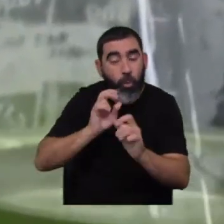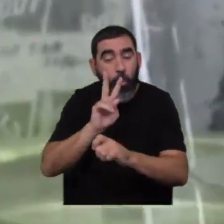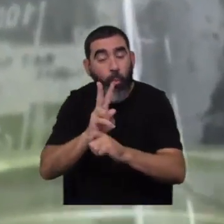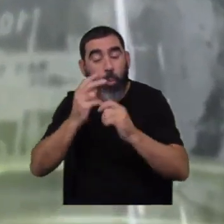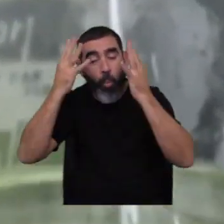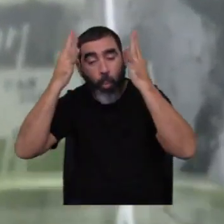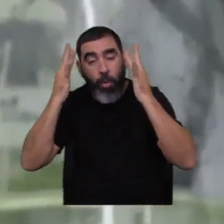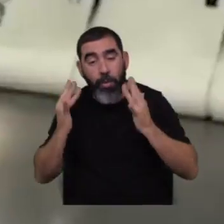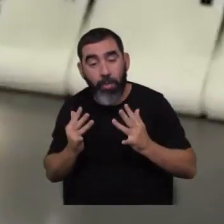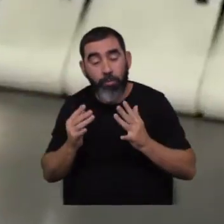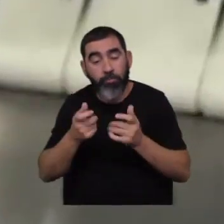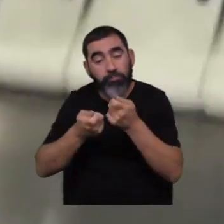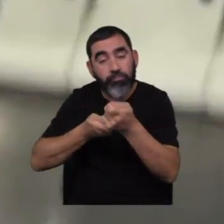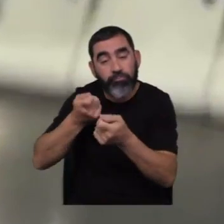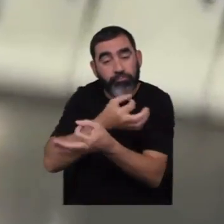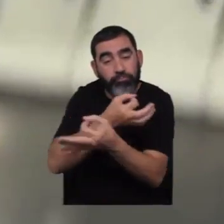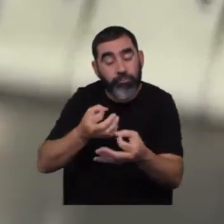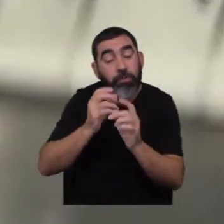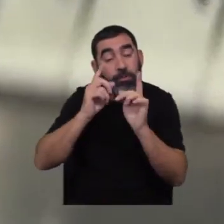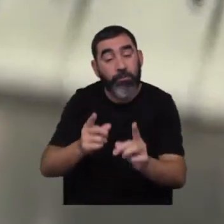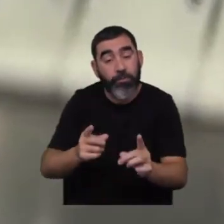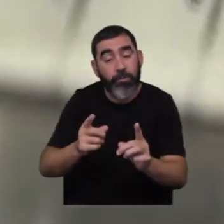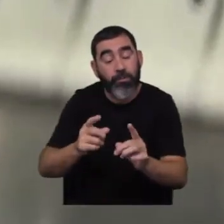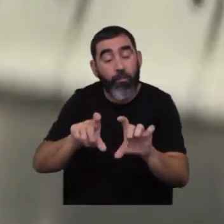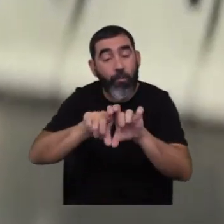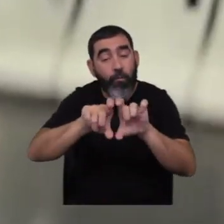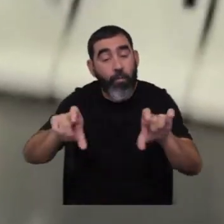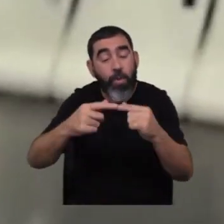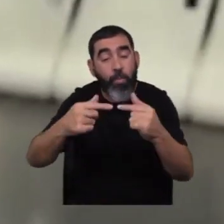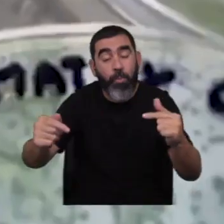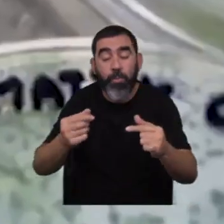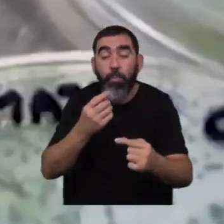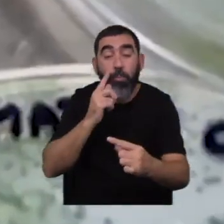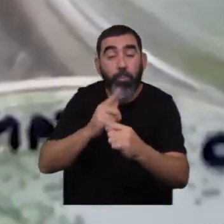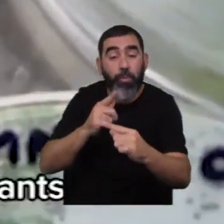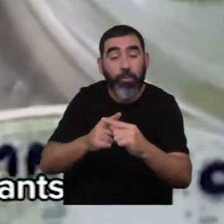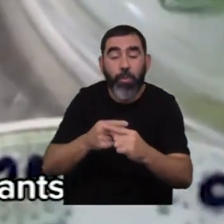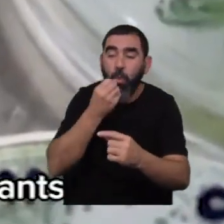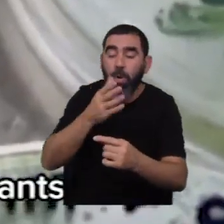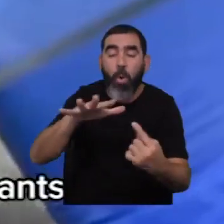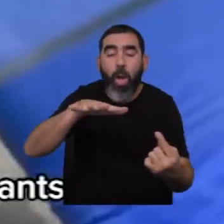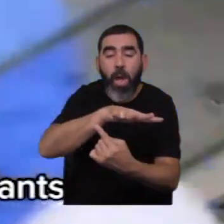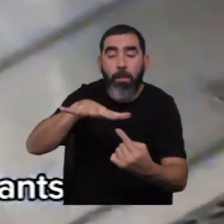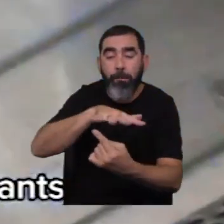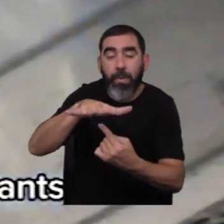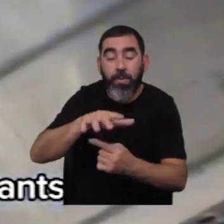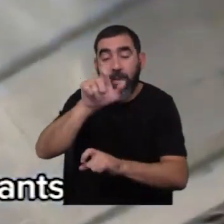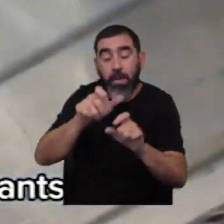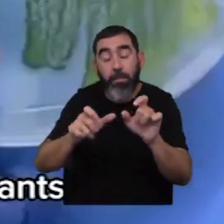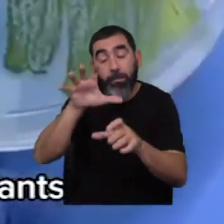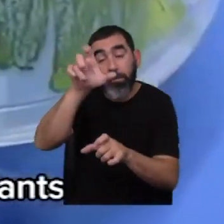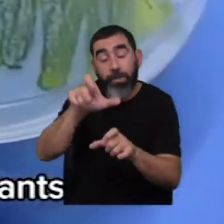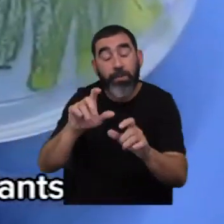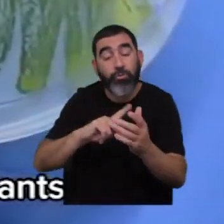del pelo con este ingrediente estrella. Además, por su formulación, el producto tiene la ventaja de ser amigable con el ambiente. Las personas integrantes